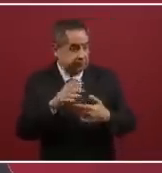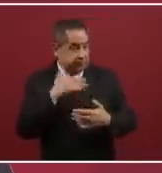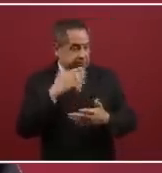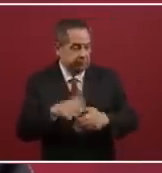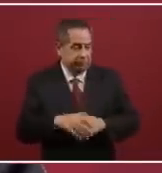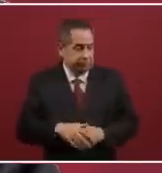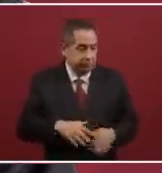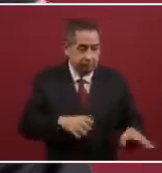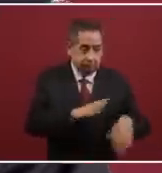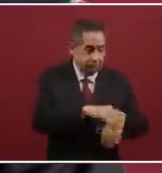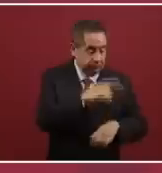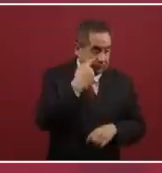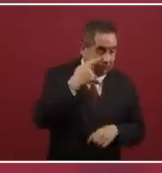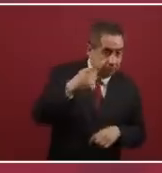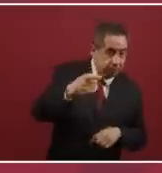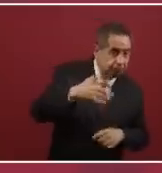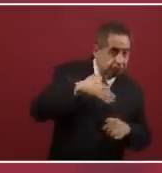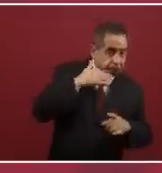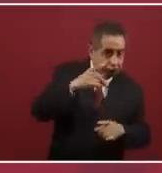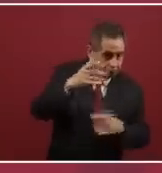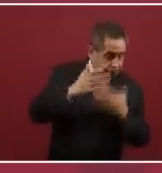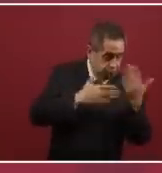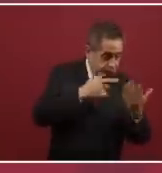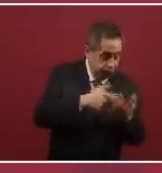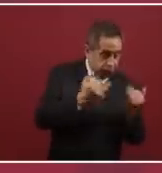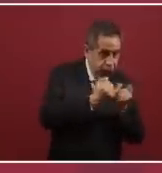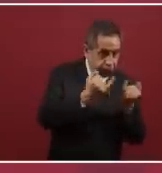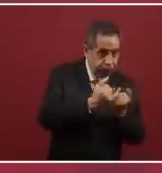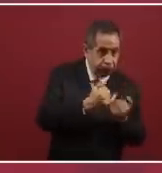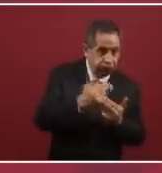Decía, mira, estudia para que